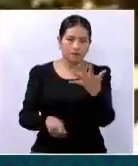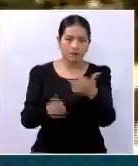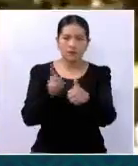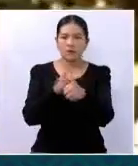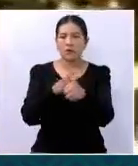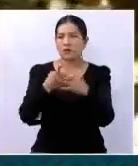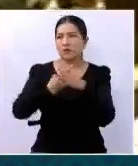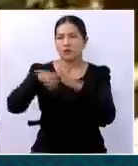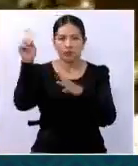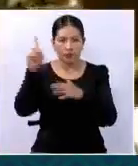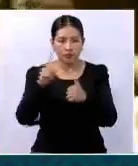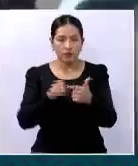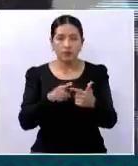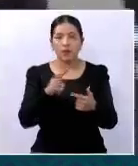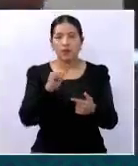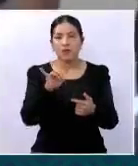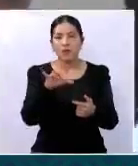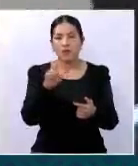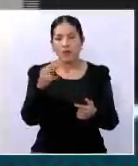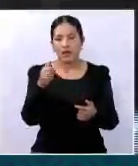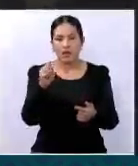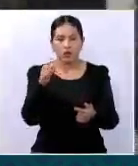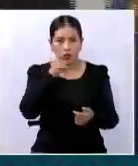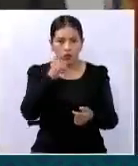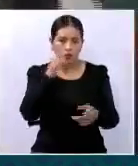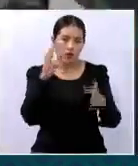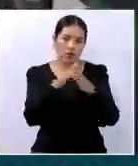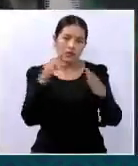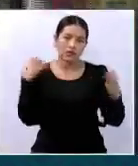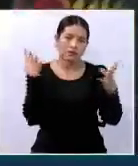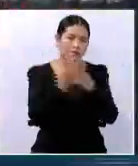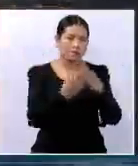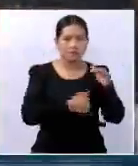prófugo, Milena Soto con detención domiciliaria,